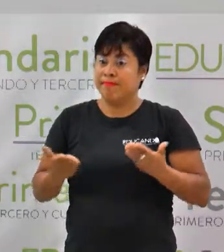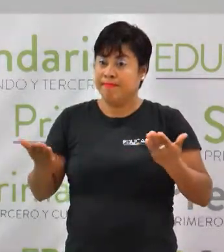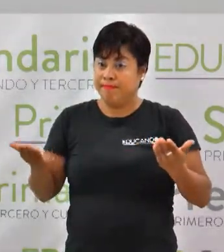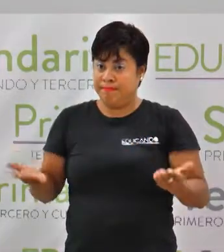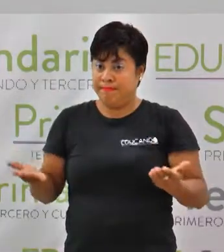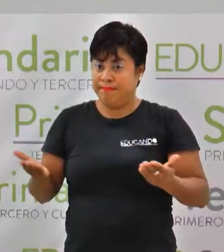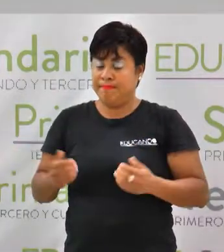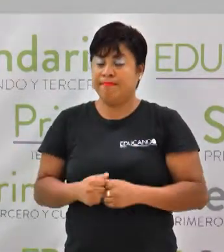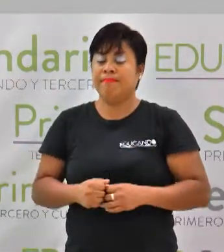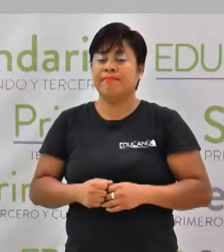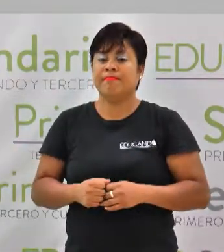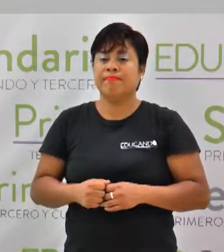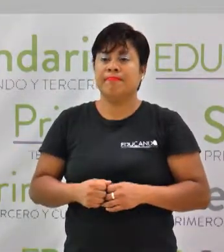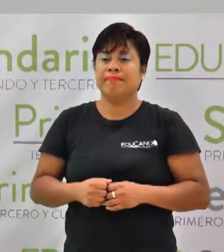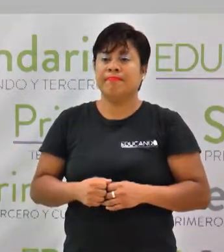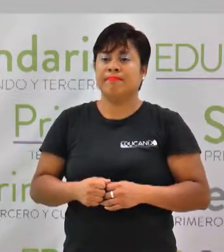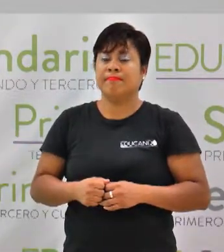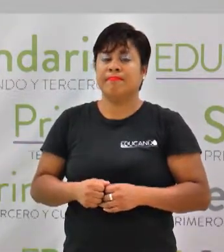Ahora,